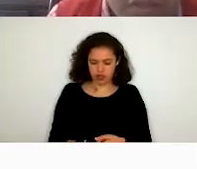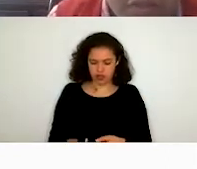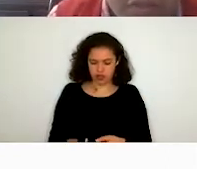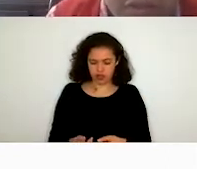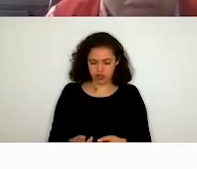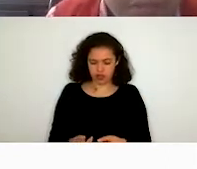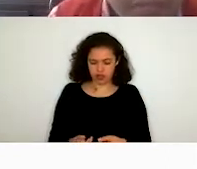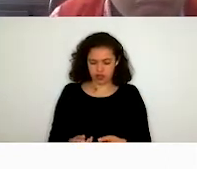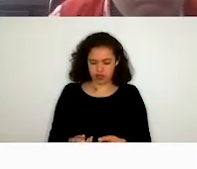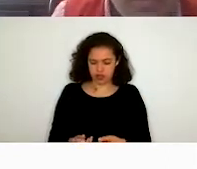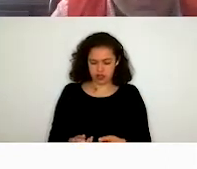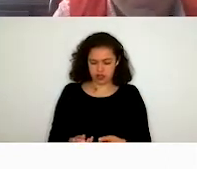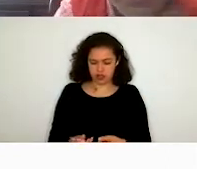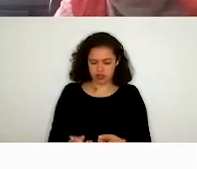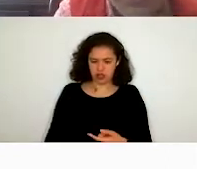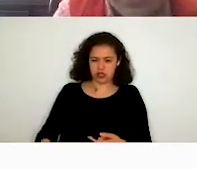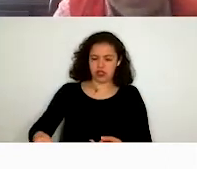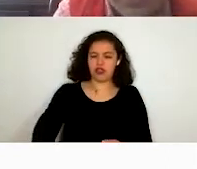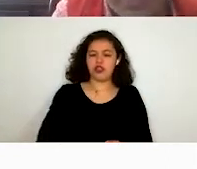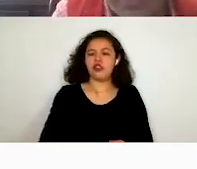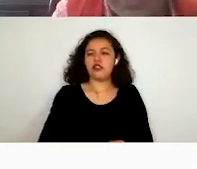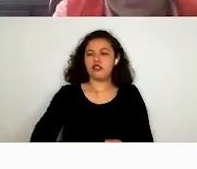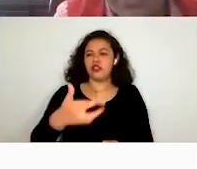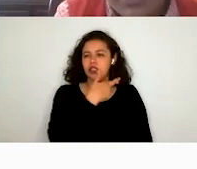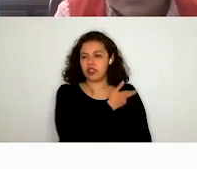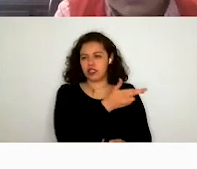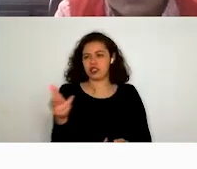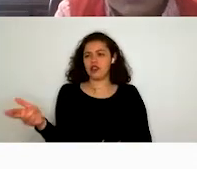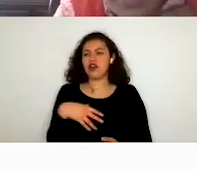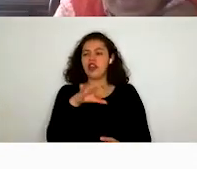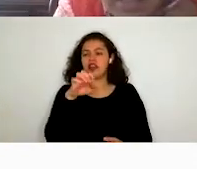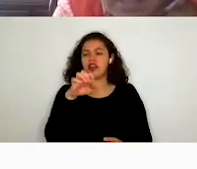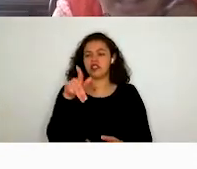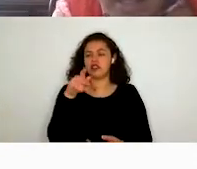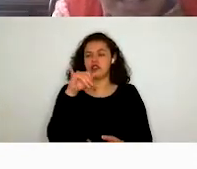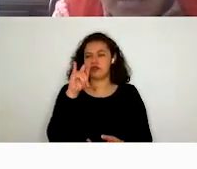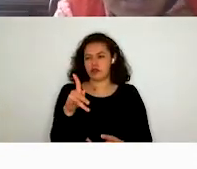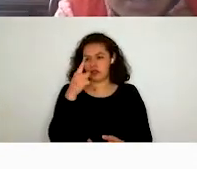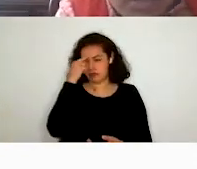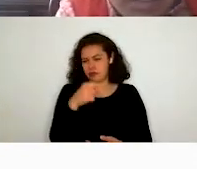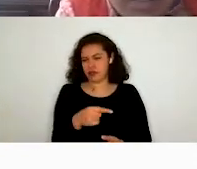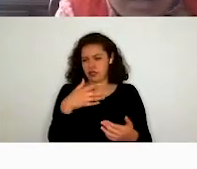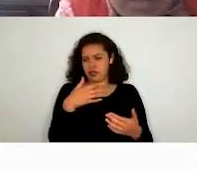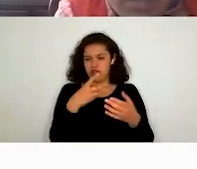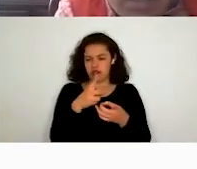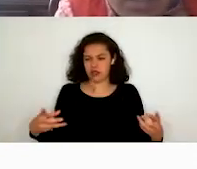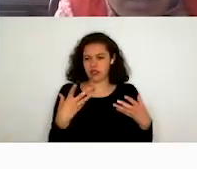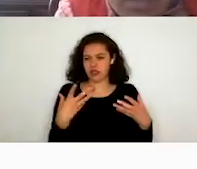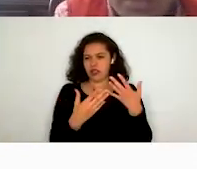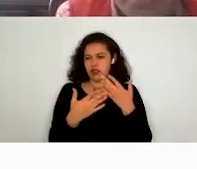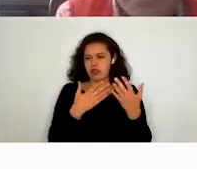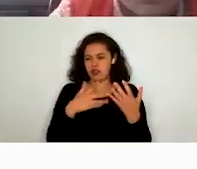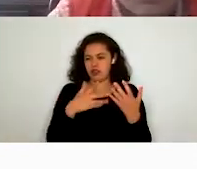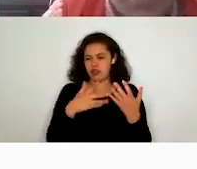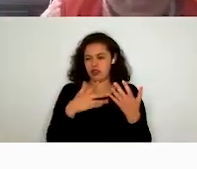en Tesosomoc, ¿no? Y va a tener la responsabilidad de desarrollar y dirigir las acciones de gestión integral de riesgos y protección